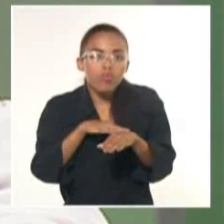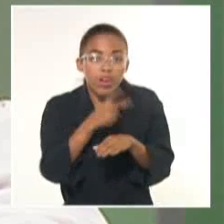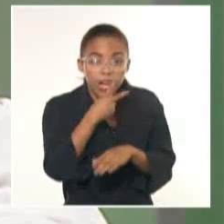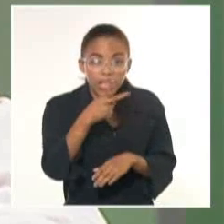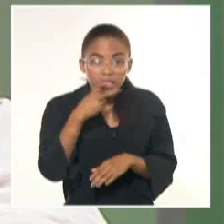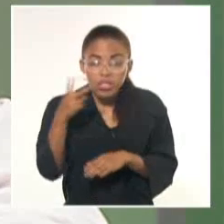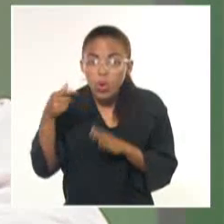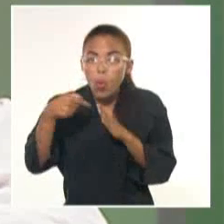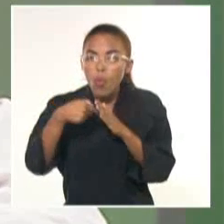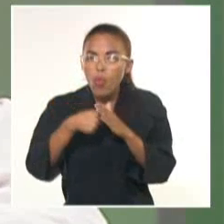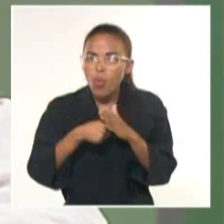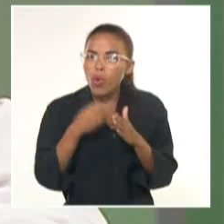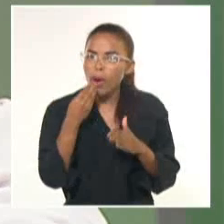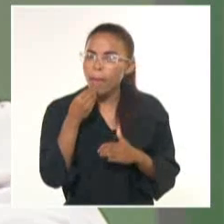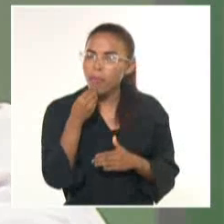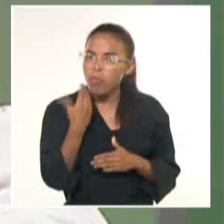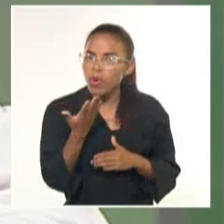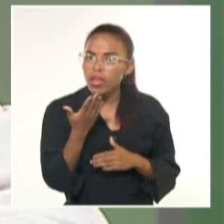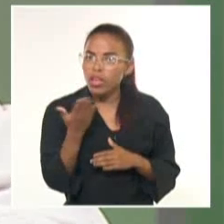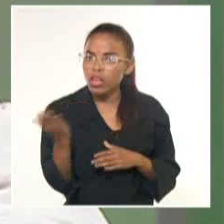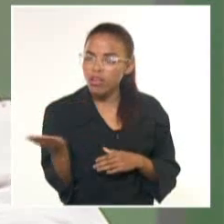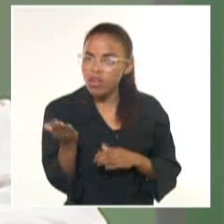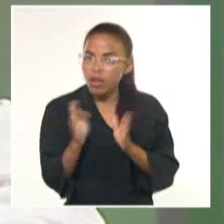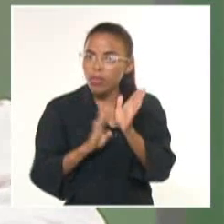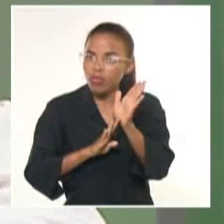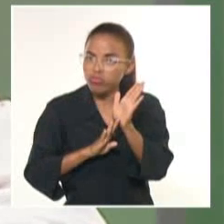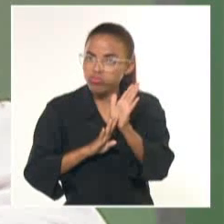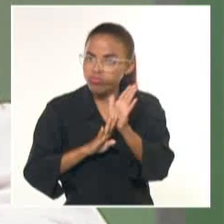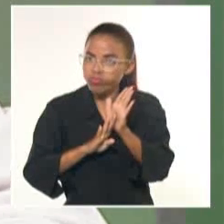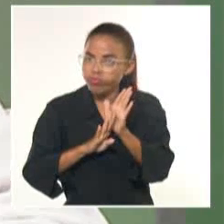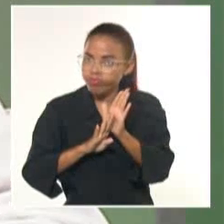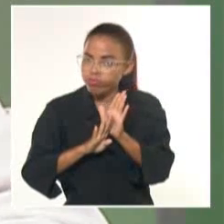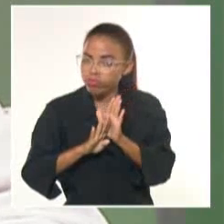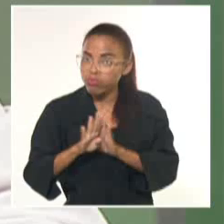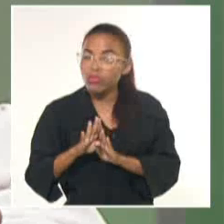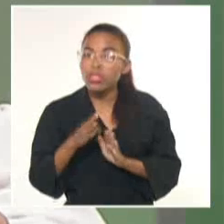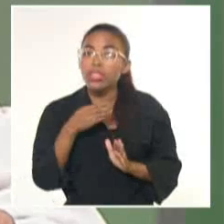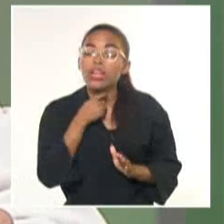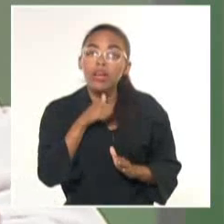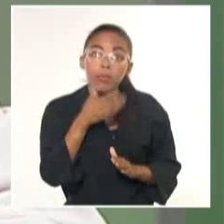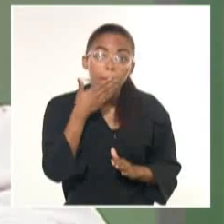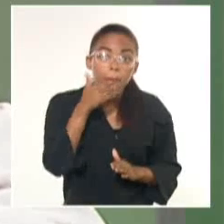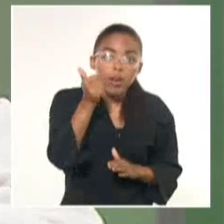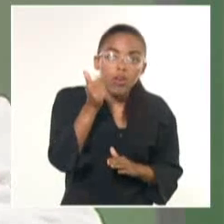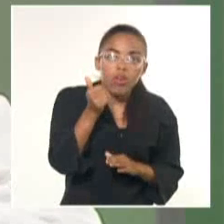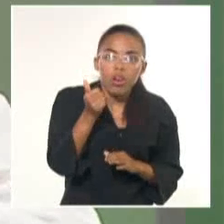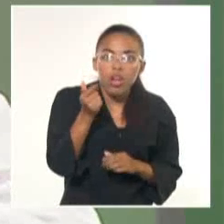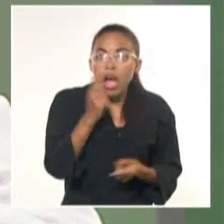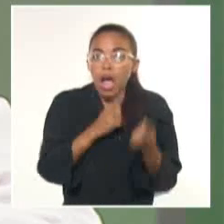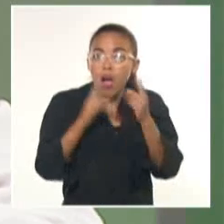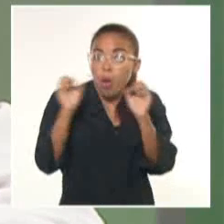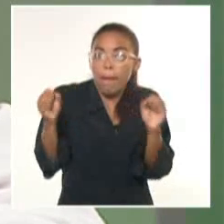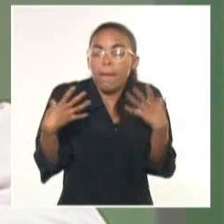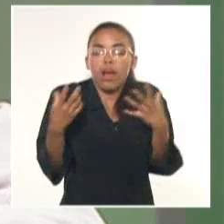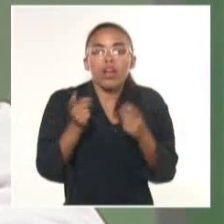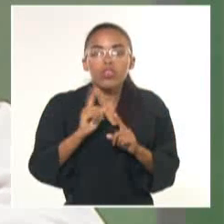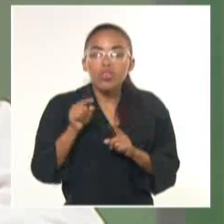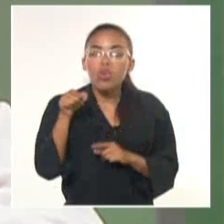responder. O sea que esté mejor realmente no es un milagro. Él se fue de aquí en